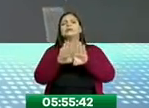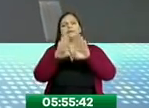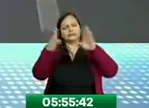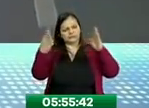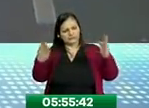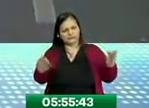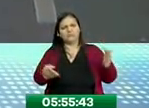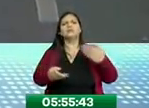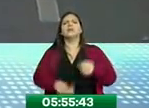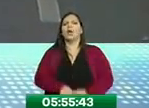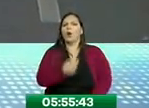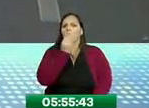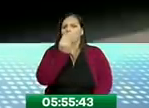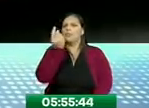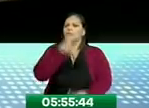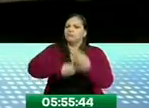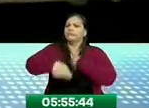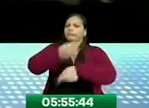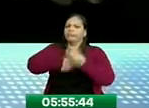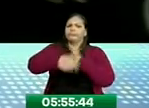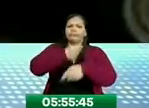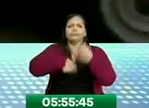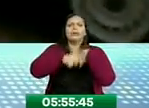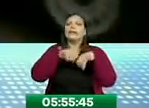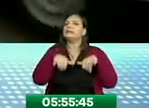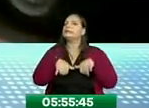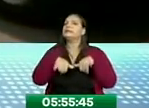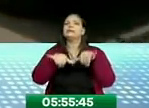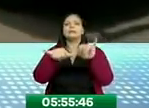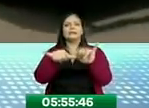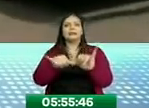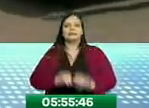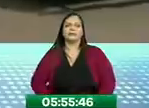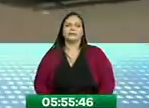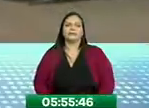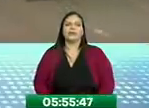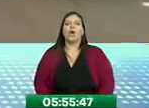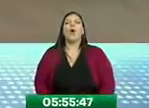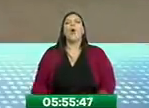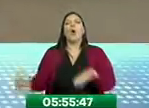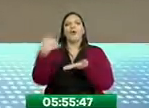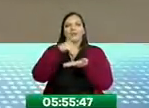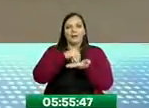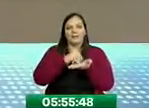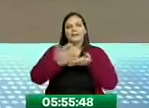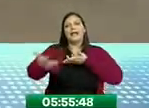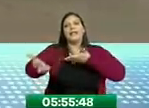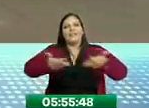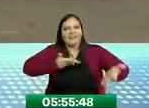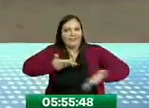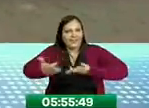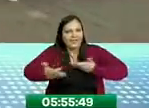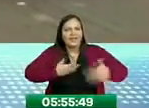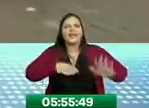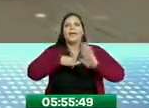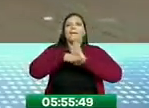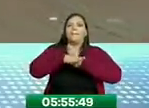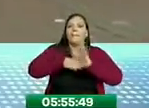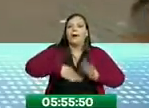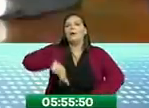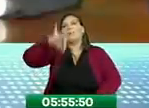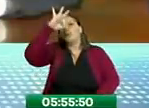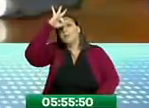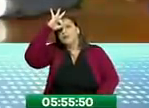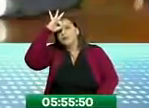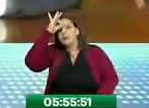del caso para poder circular. Otra vez, repito, tiendas, supermercados, bancos,